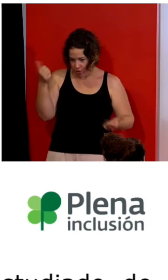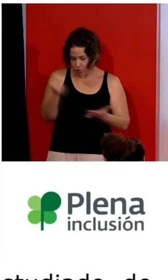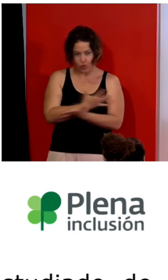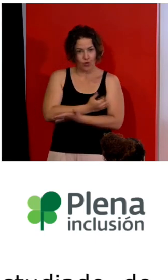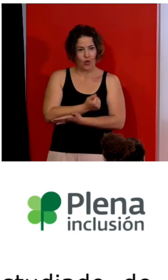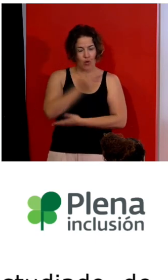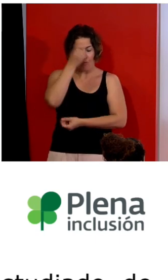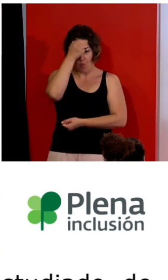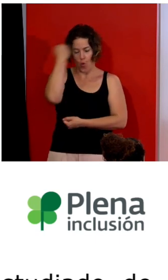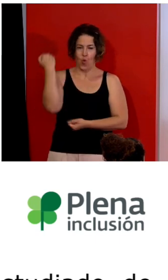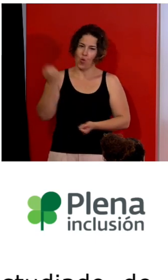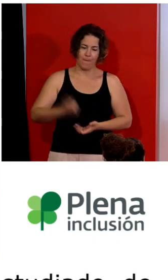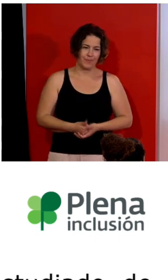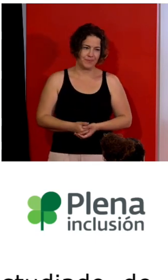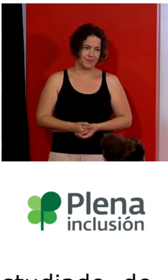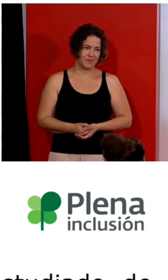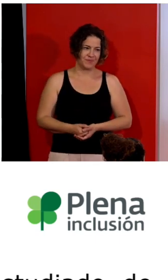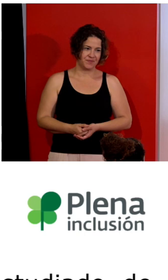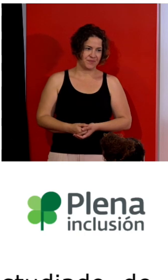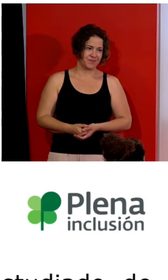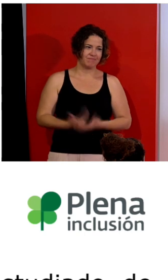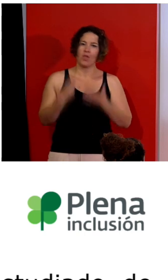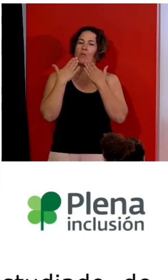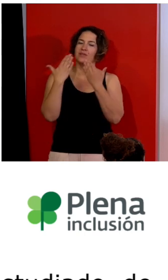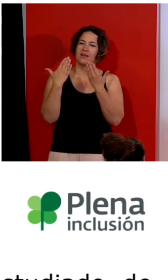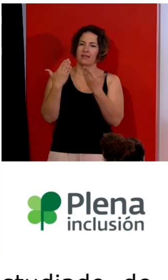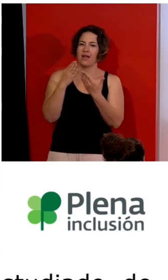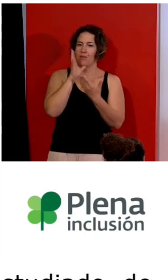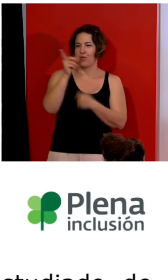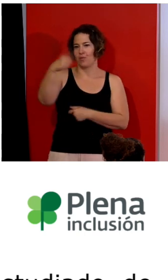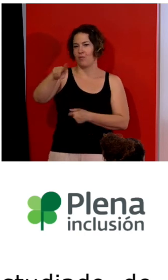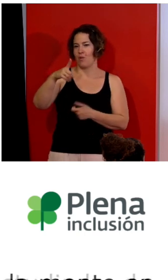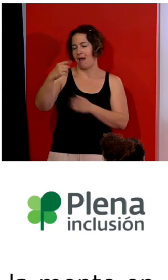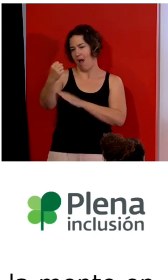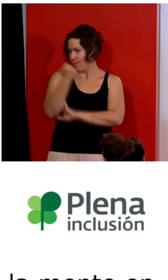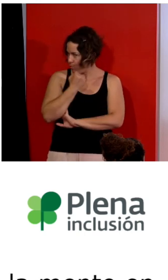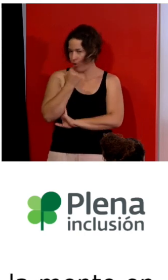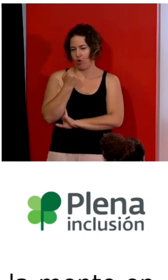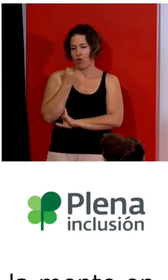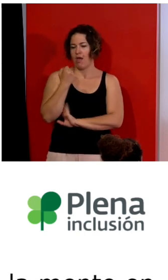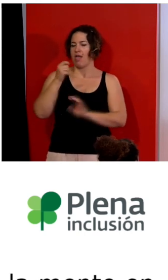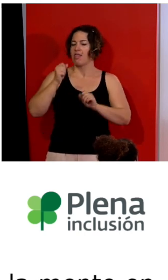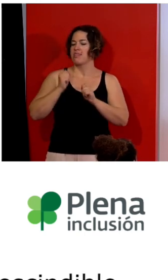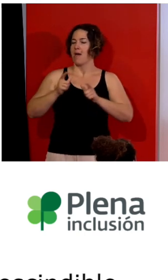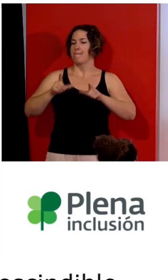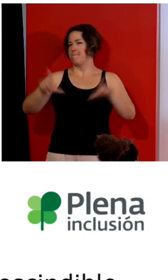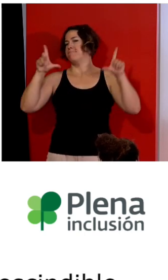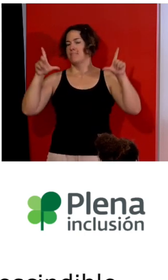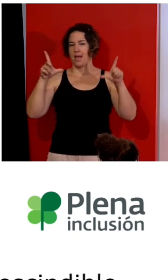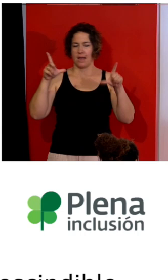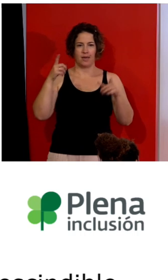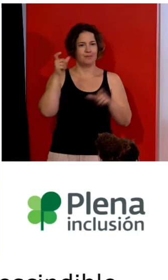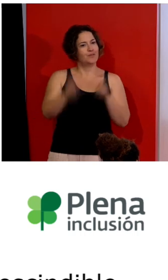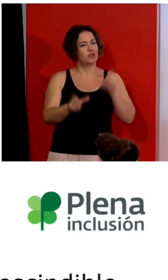te queda la mente en blanco. Muchas gracias por ese imprescindible soporte que empodera a las personas y las hace